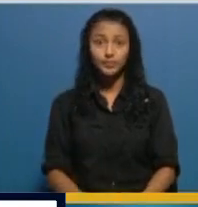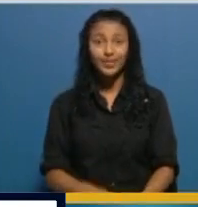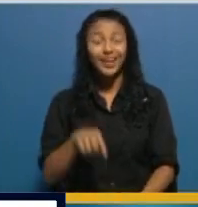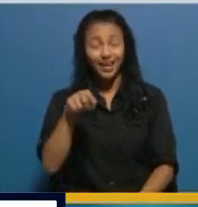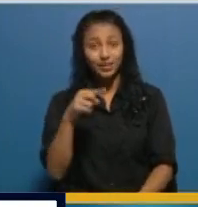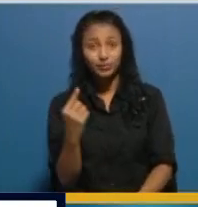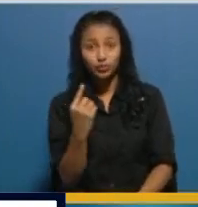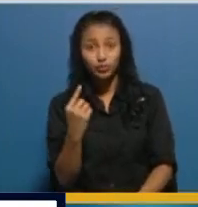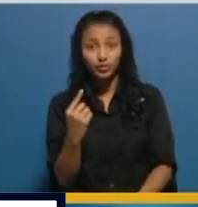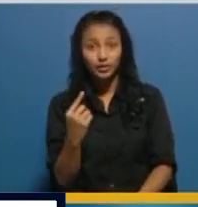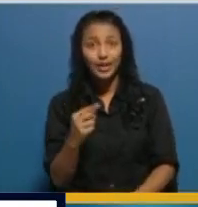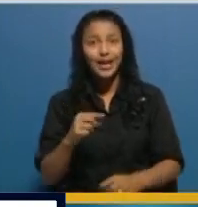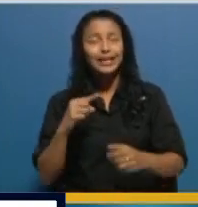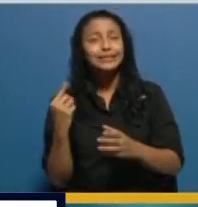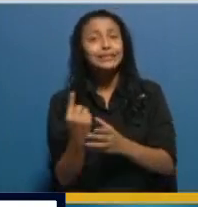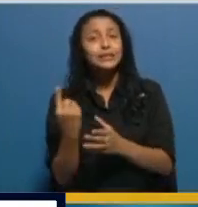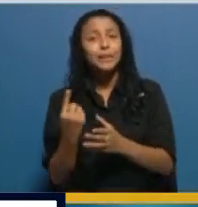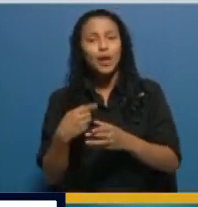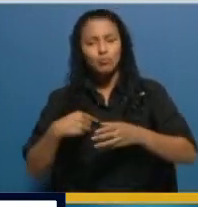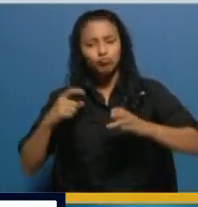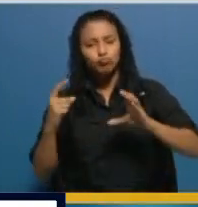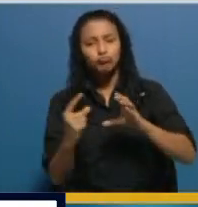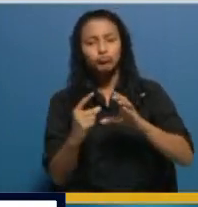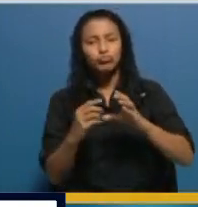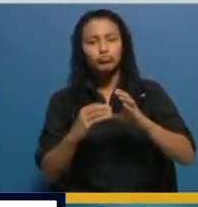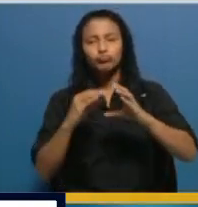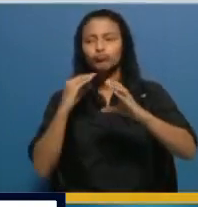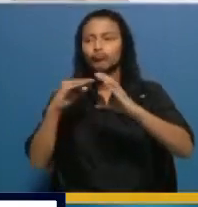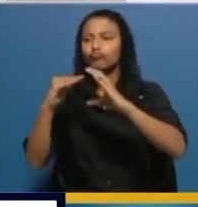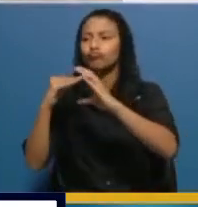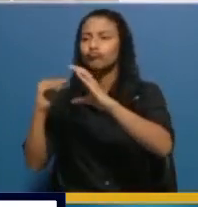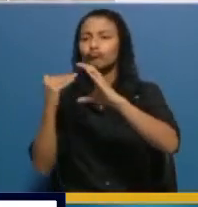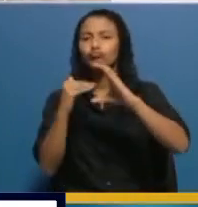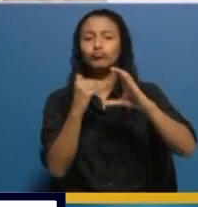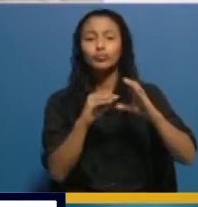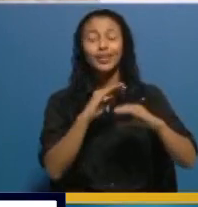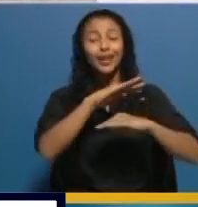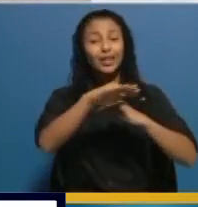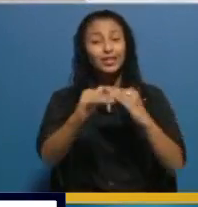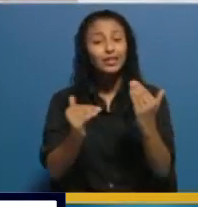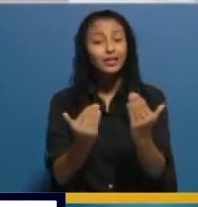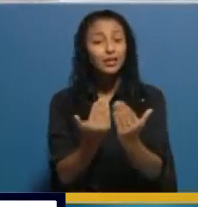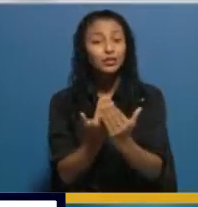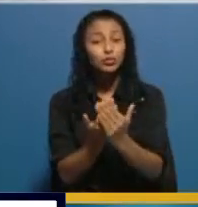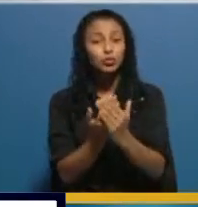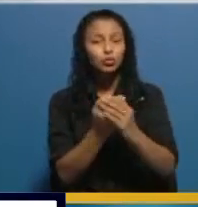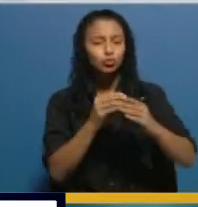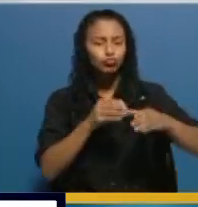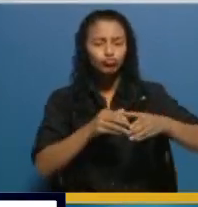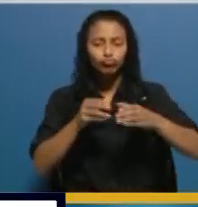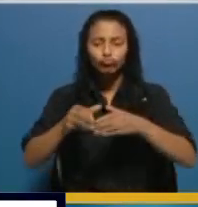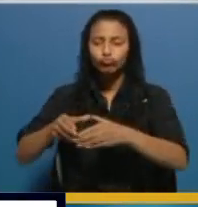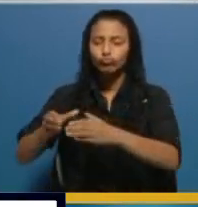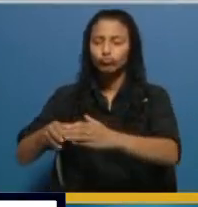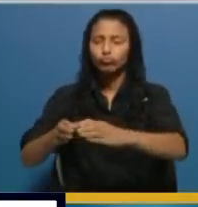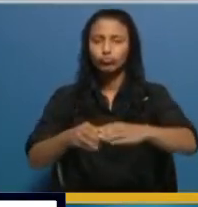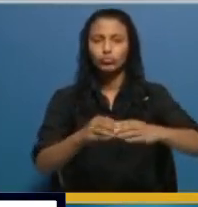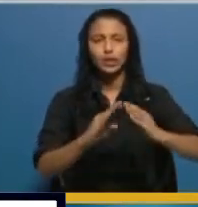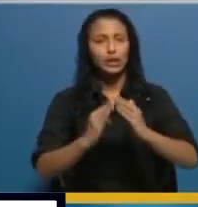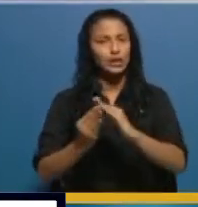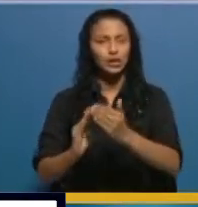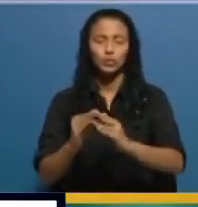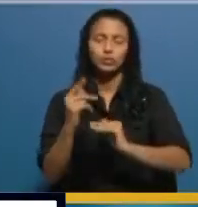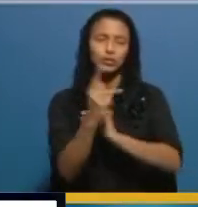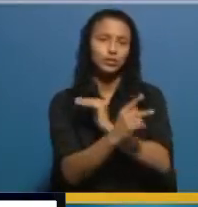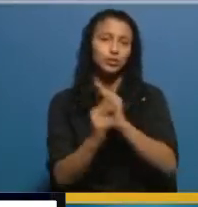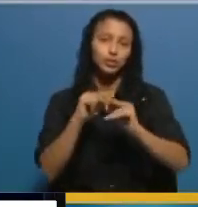debe implicar la correspondencia y la cooperación entre todos los sectores de la comunidad nacional la